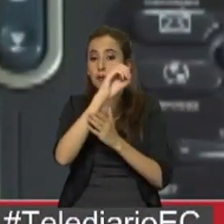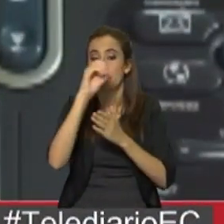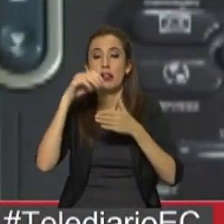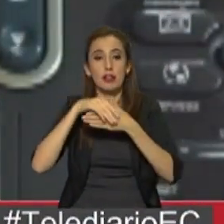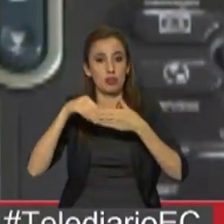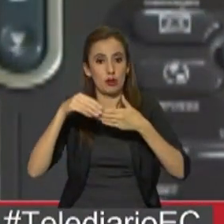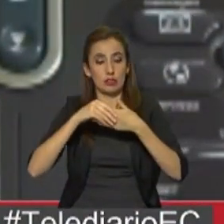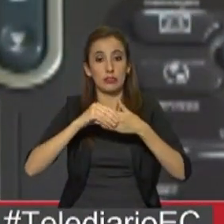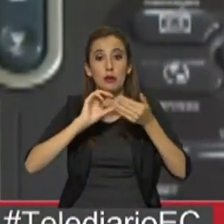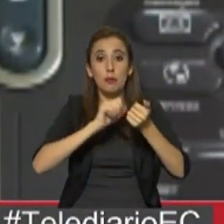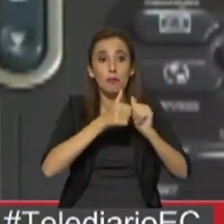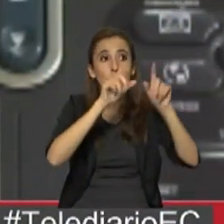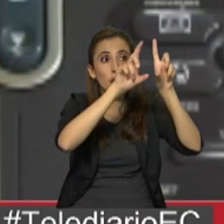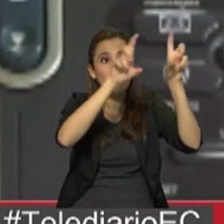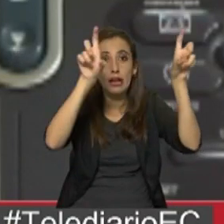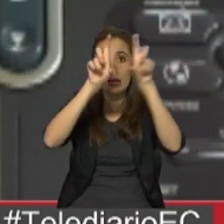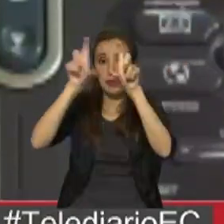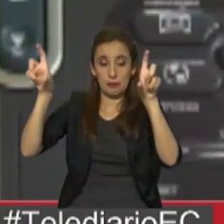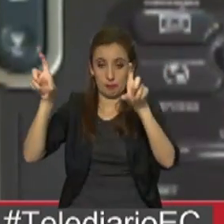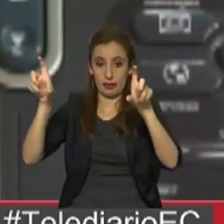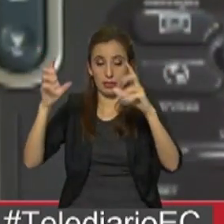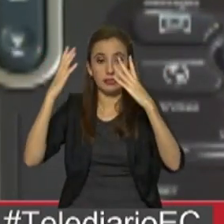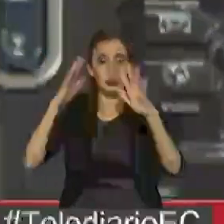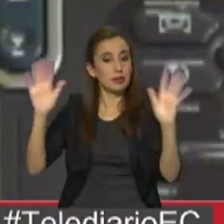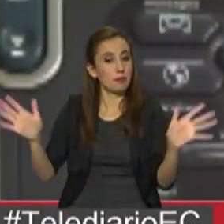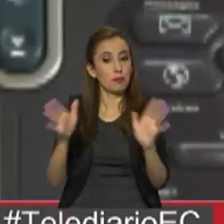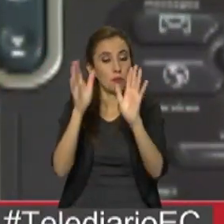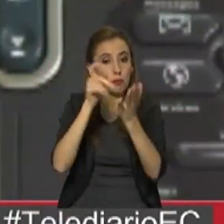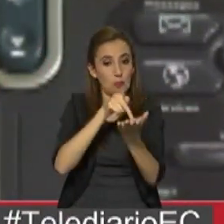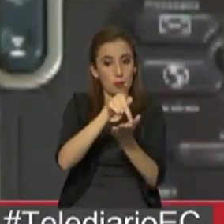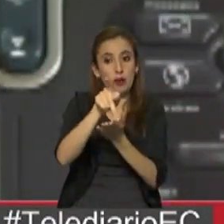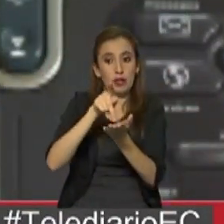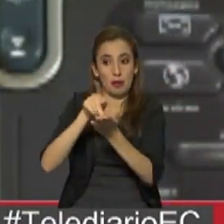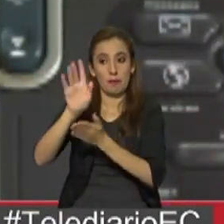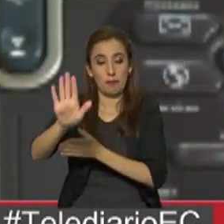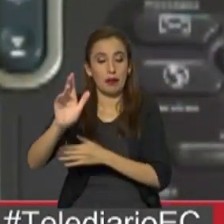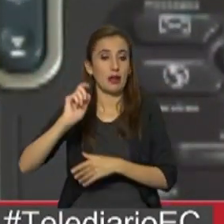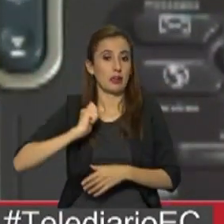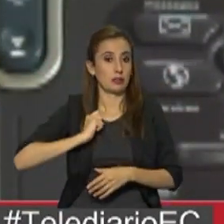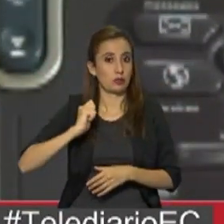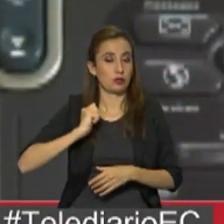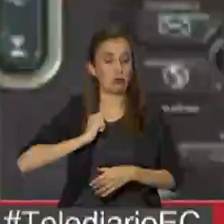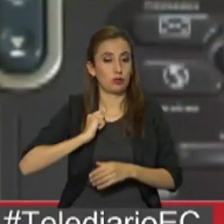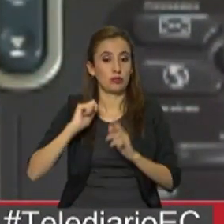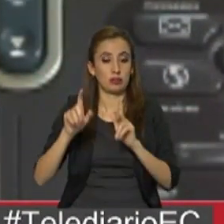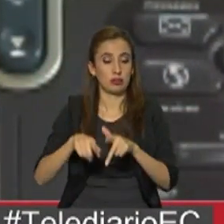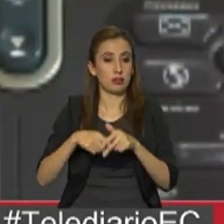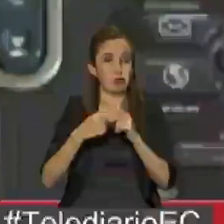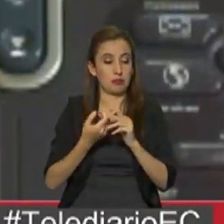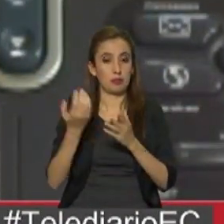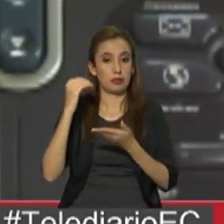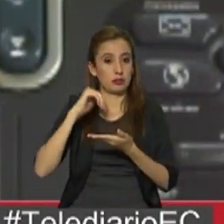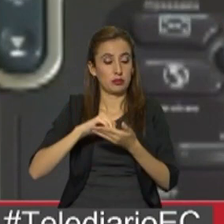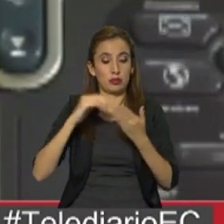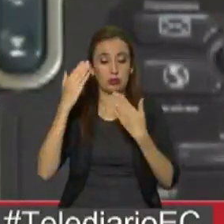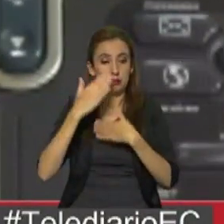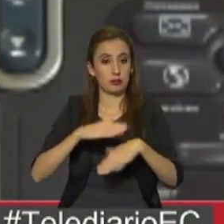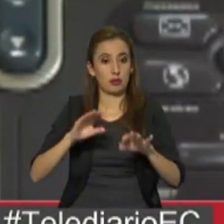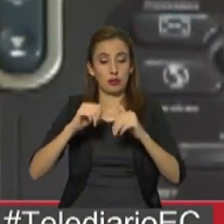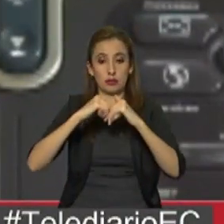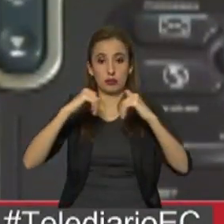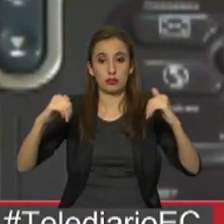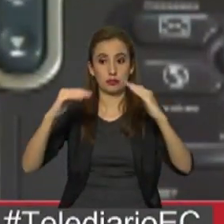esperamos con eso pues reactivar inmediatamente ya se ven las condiciones de la terminación del alineamiento